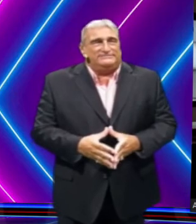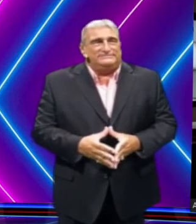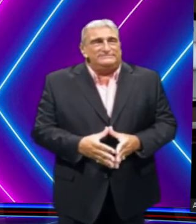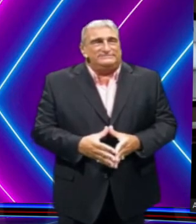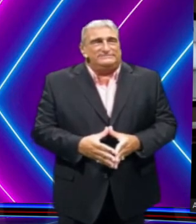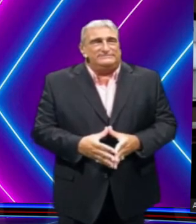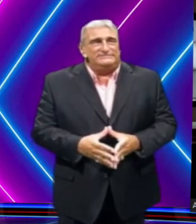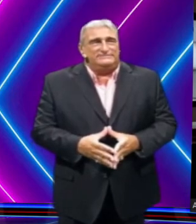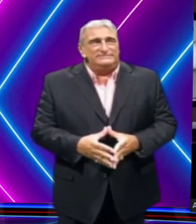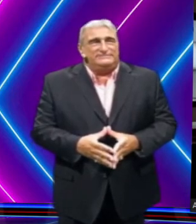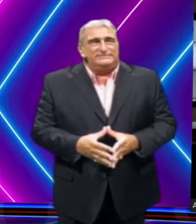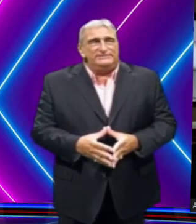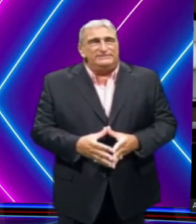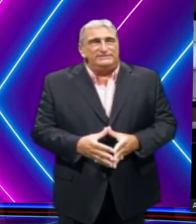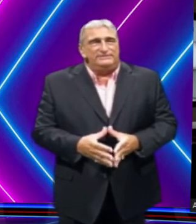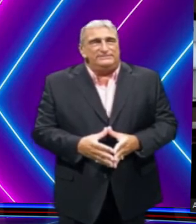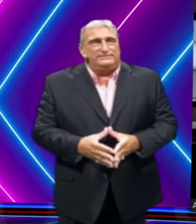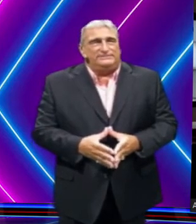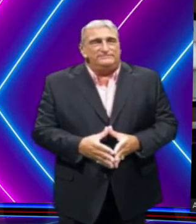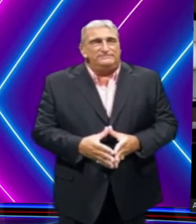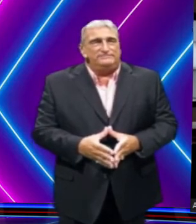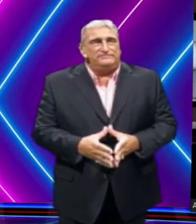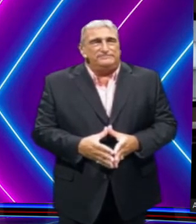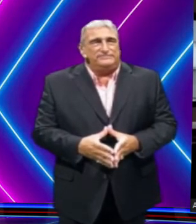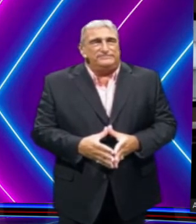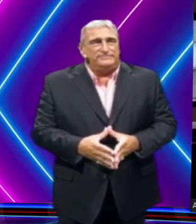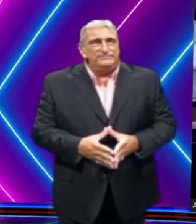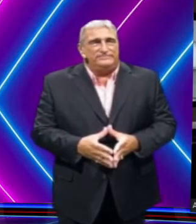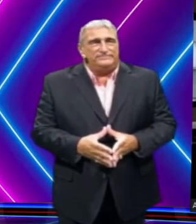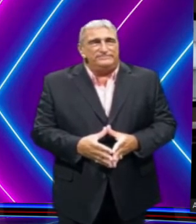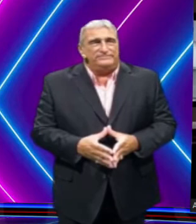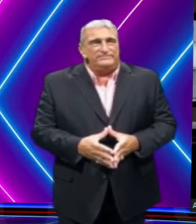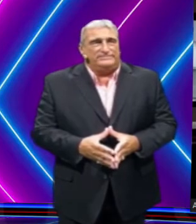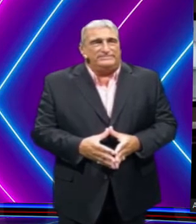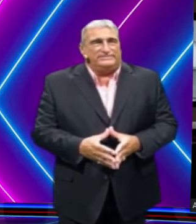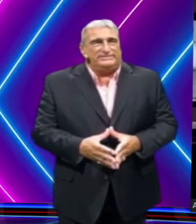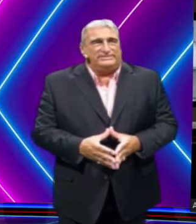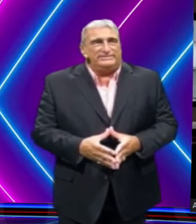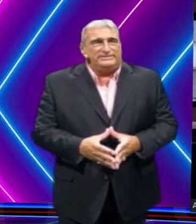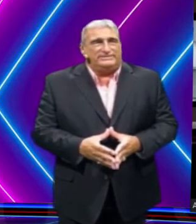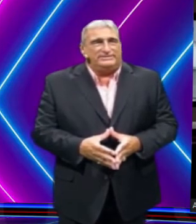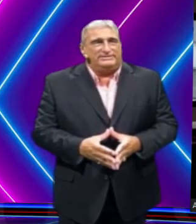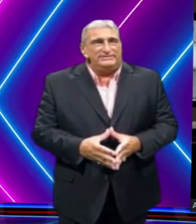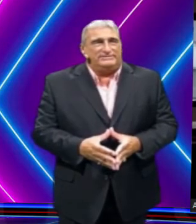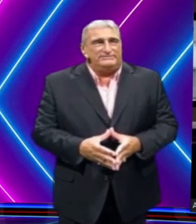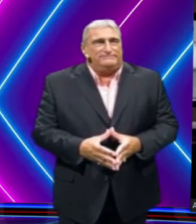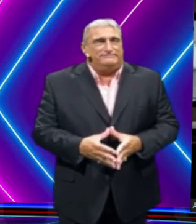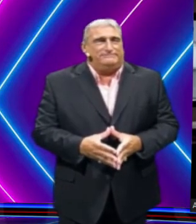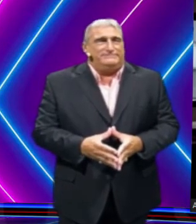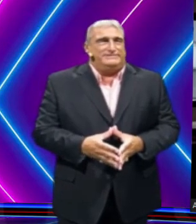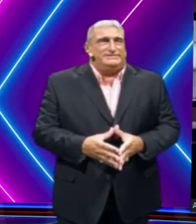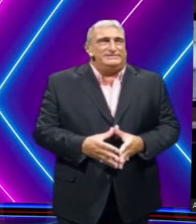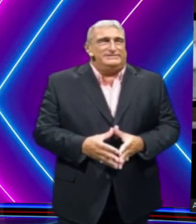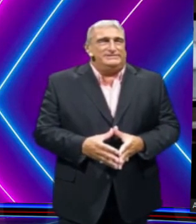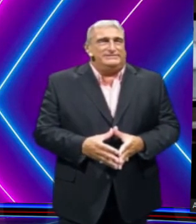por boludo. Compren a Giné por boludo. Compren a los rusos por boludo. ¡Ay, feria de boludo! Estamos